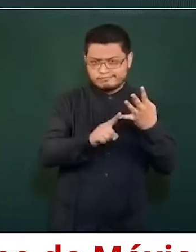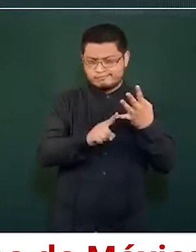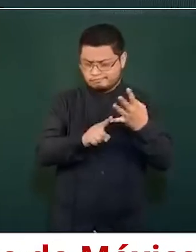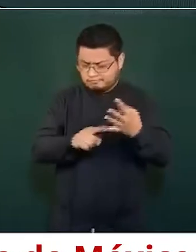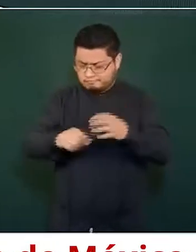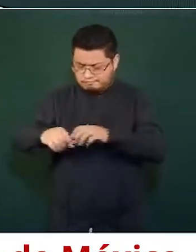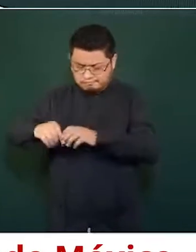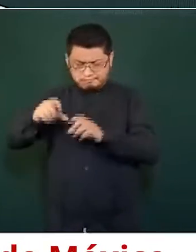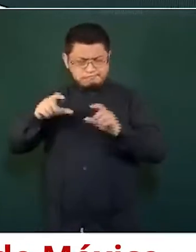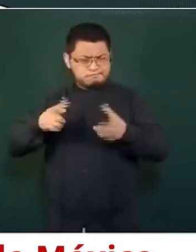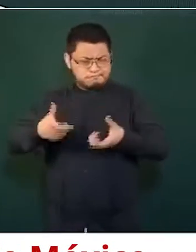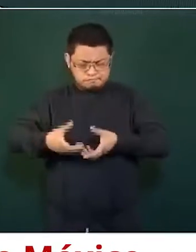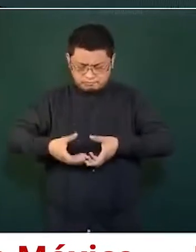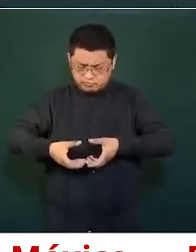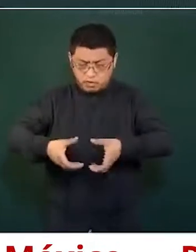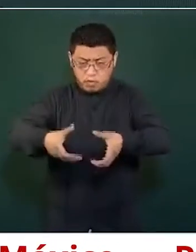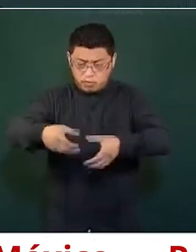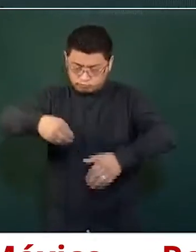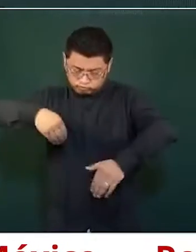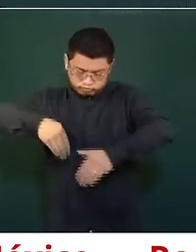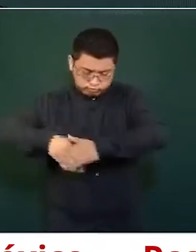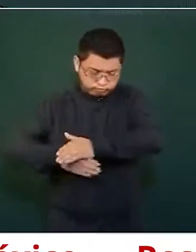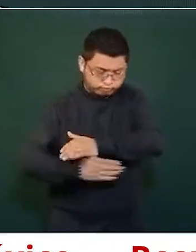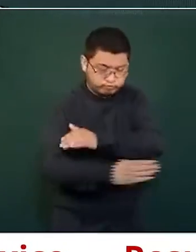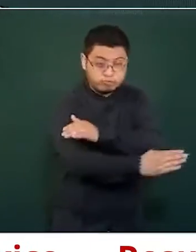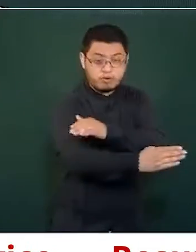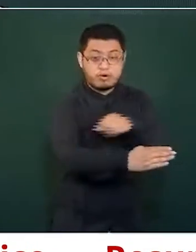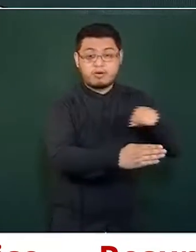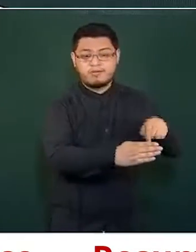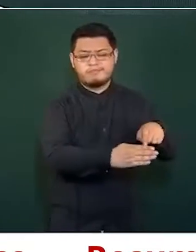hacia la península,